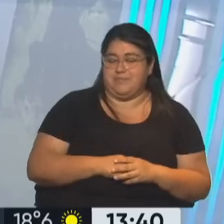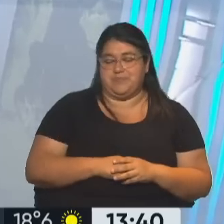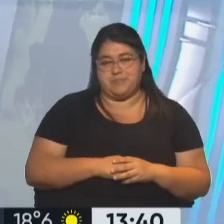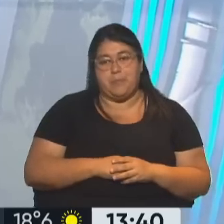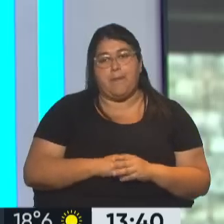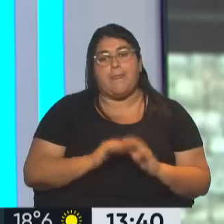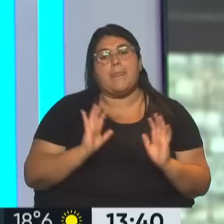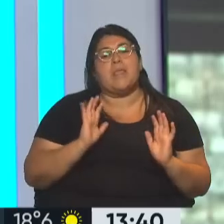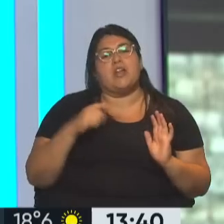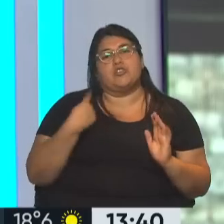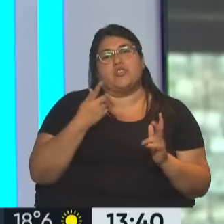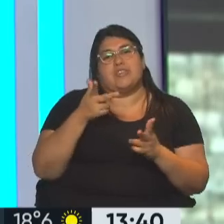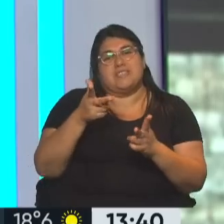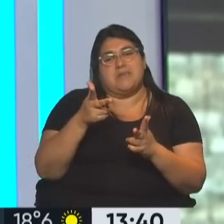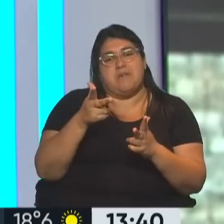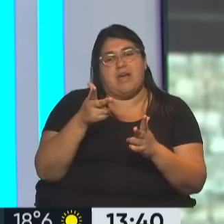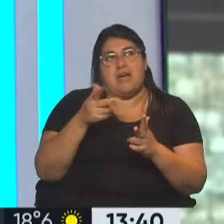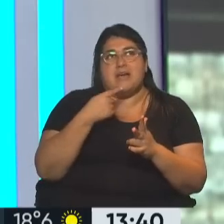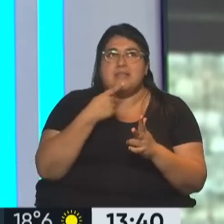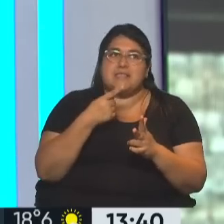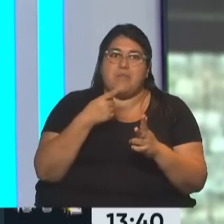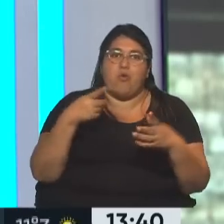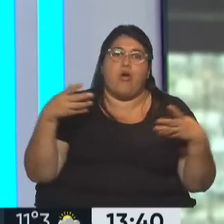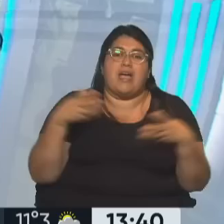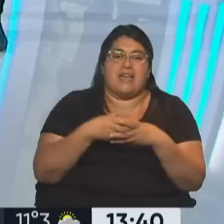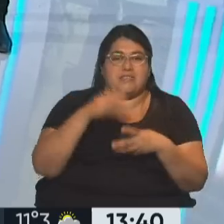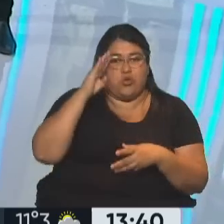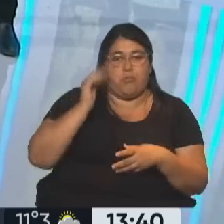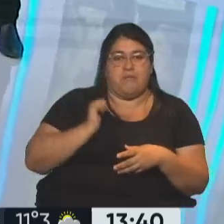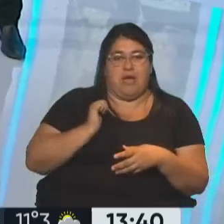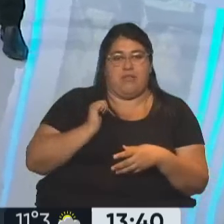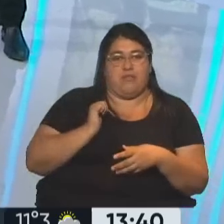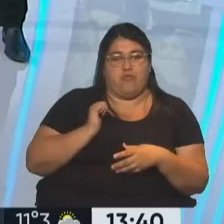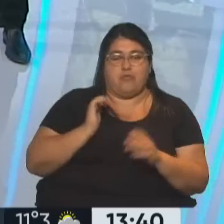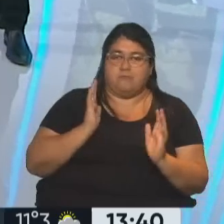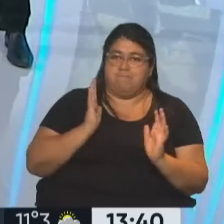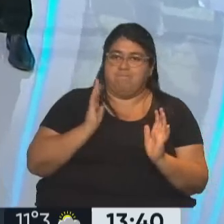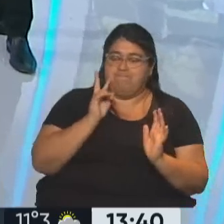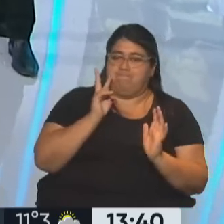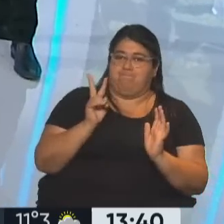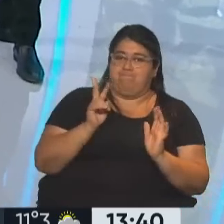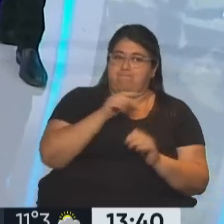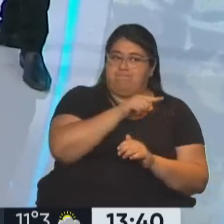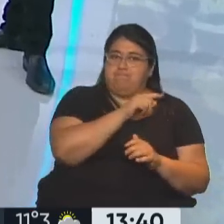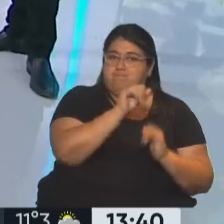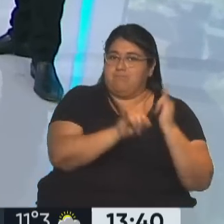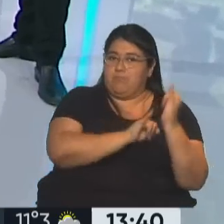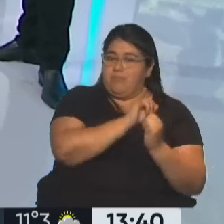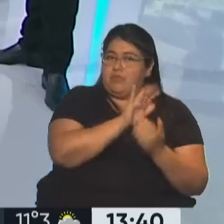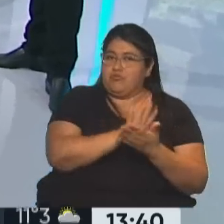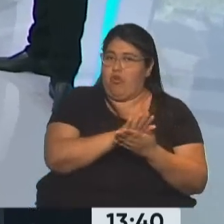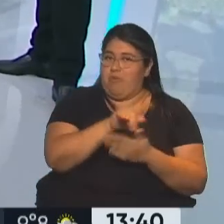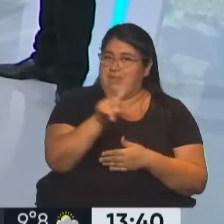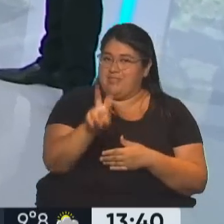¿no? Hacíamos hincapié, ejército privado. Augusto, llama la atención. Es interesante lo que plantea Eber en relación a que